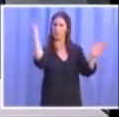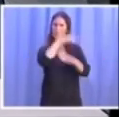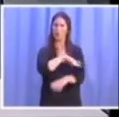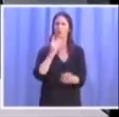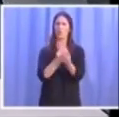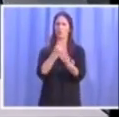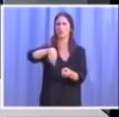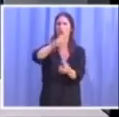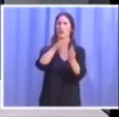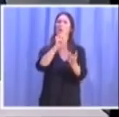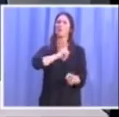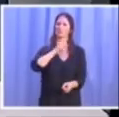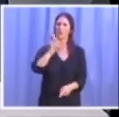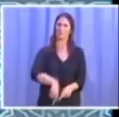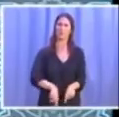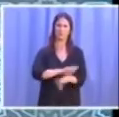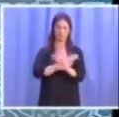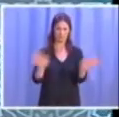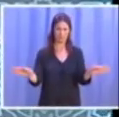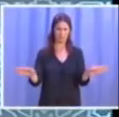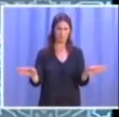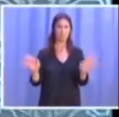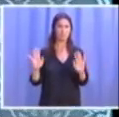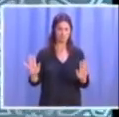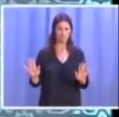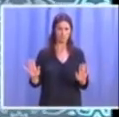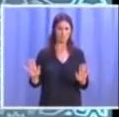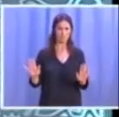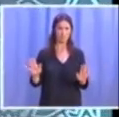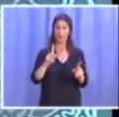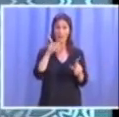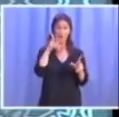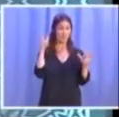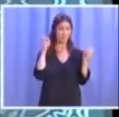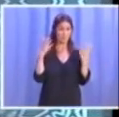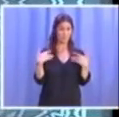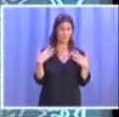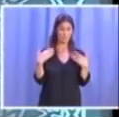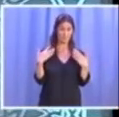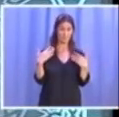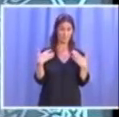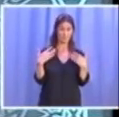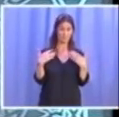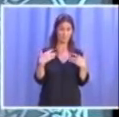La falta de respeto no le están escuchando, los espectadores están mejor. No están escuchándolos.